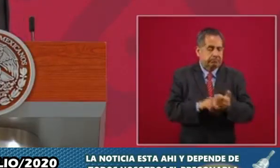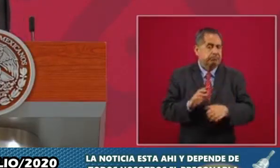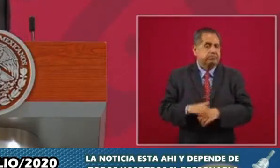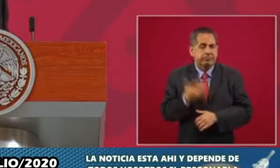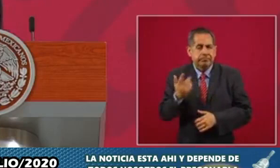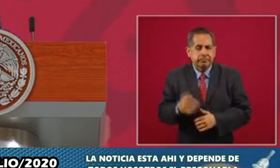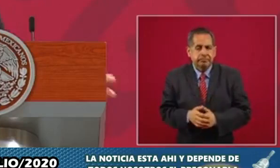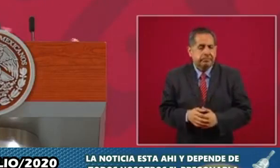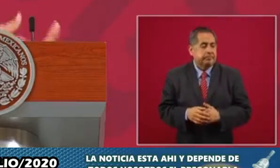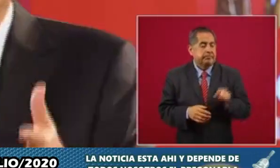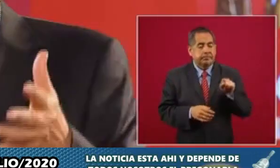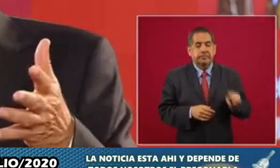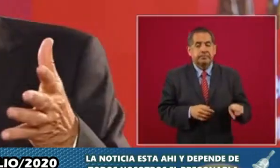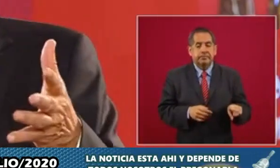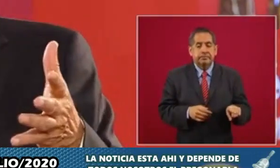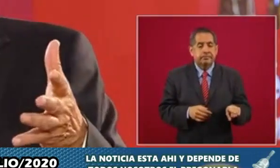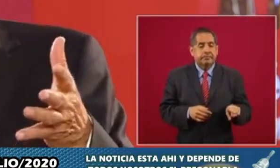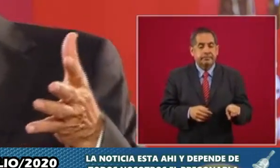porque